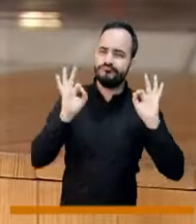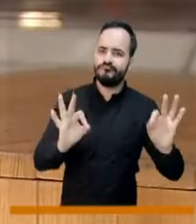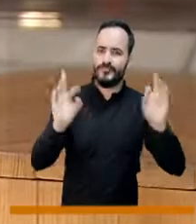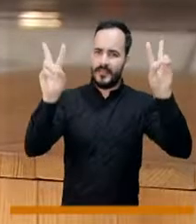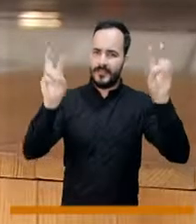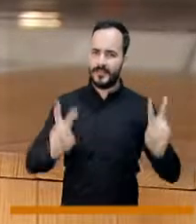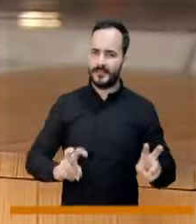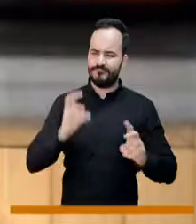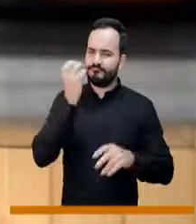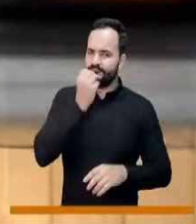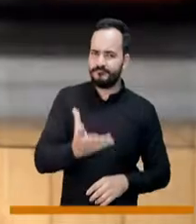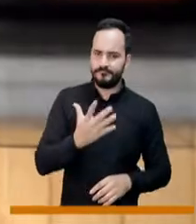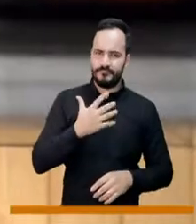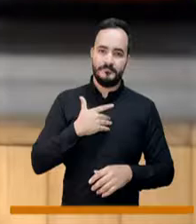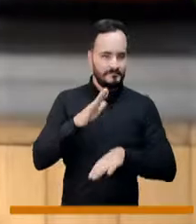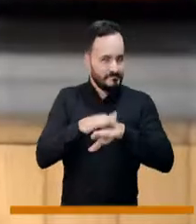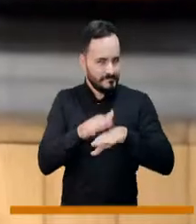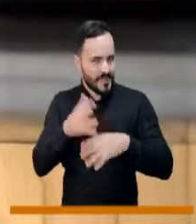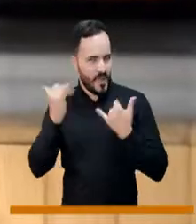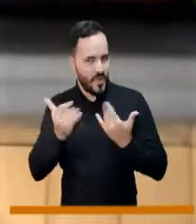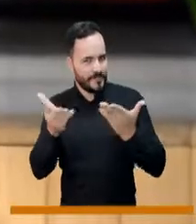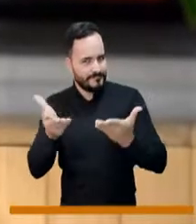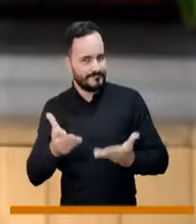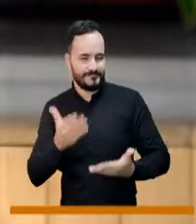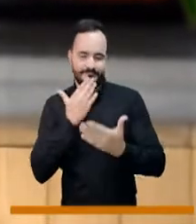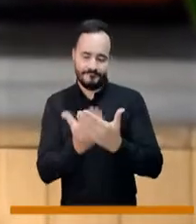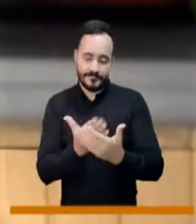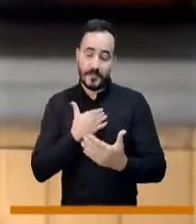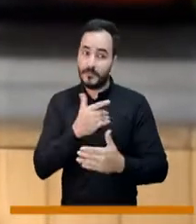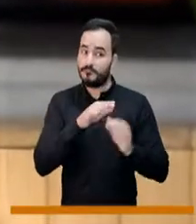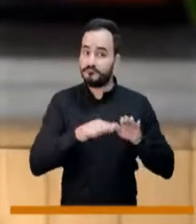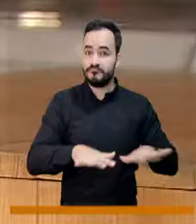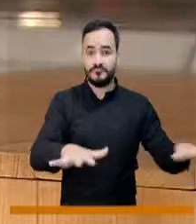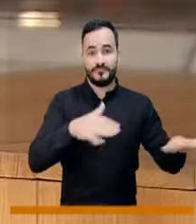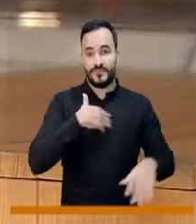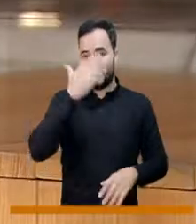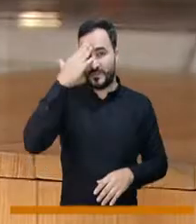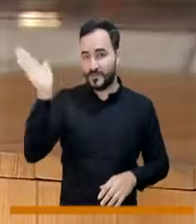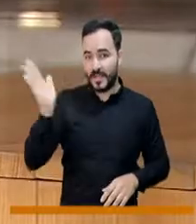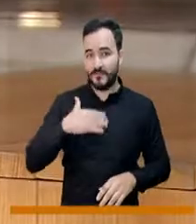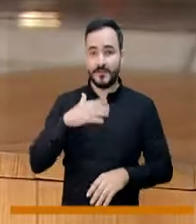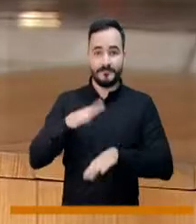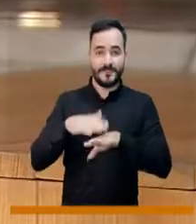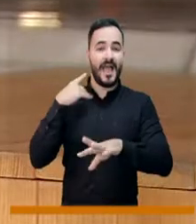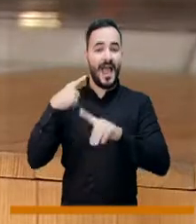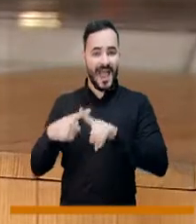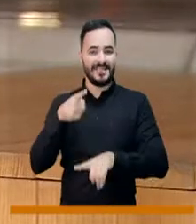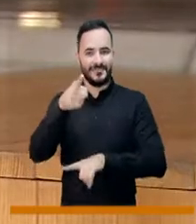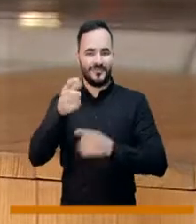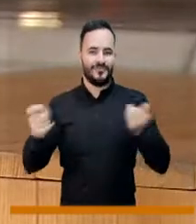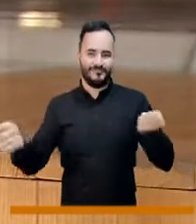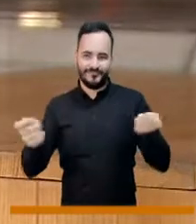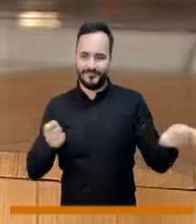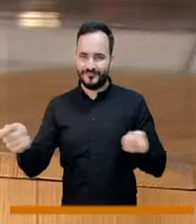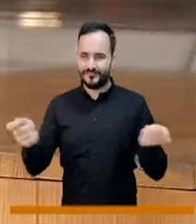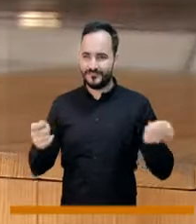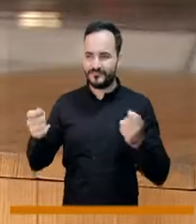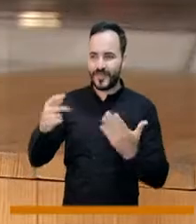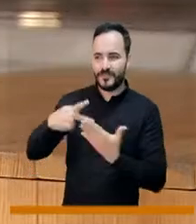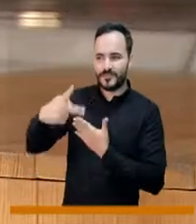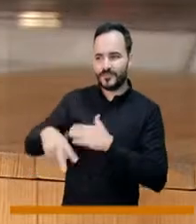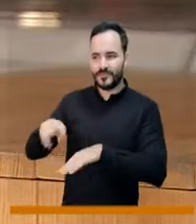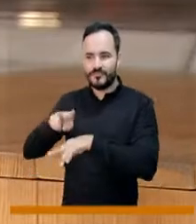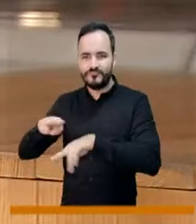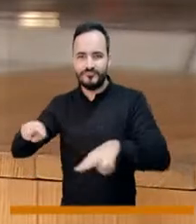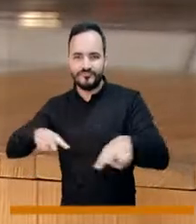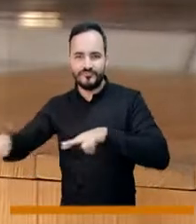razones, concejal, que usted obviamente tiene, porque hay que contarle a nuestra audiencia que usted estaba al frente de ese proyecto en